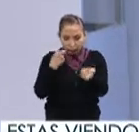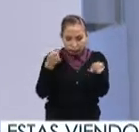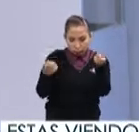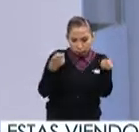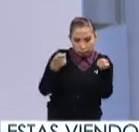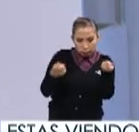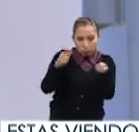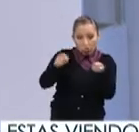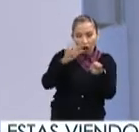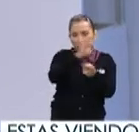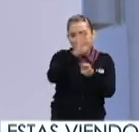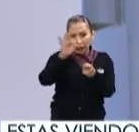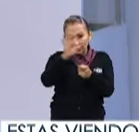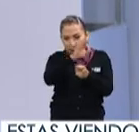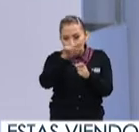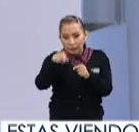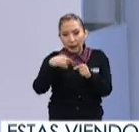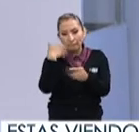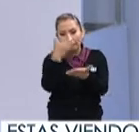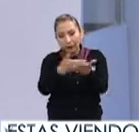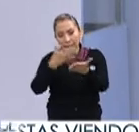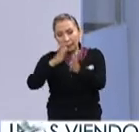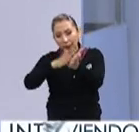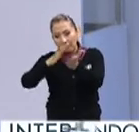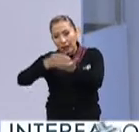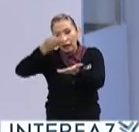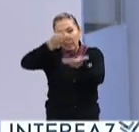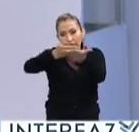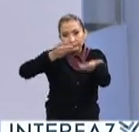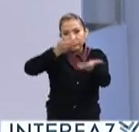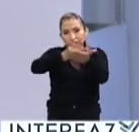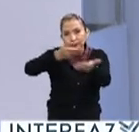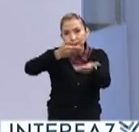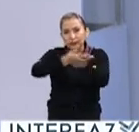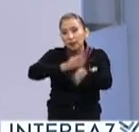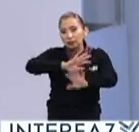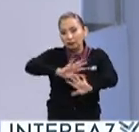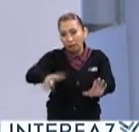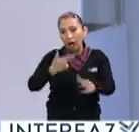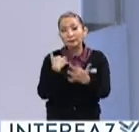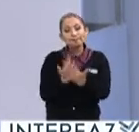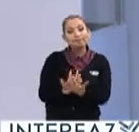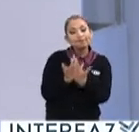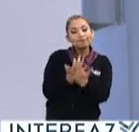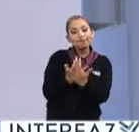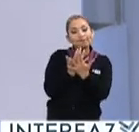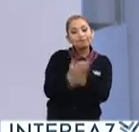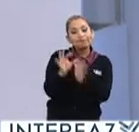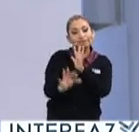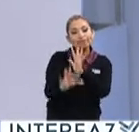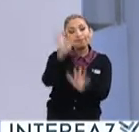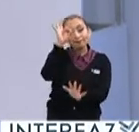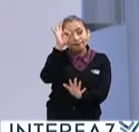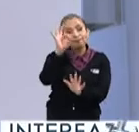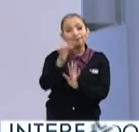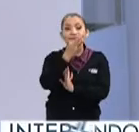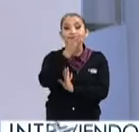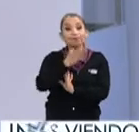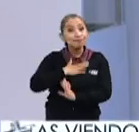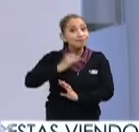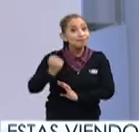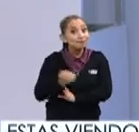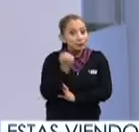control por fechas, te van pidiendo documentos que los subas, y ya de ahí pues te esperas a que hagan la selección y pues si